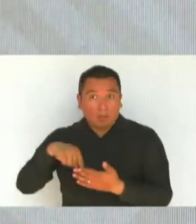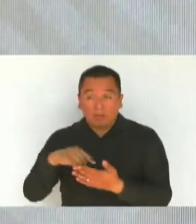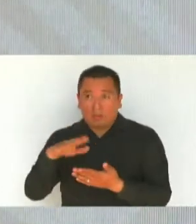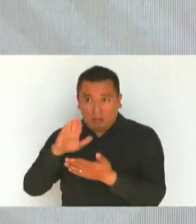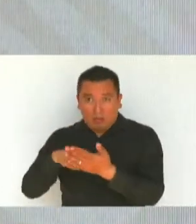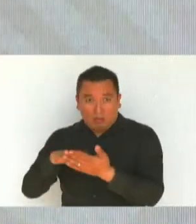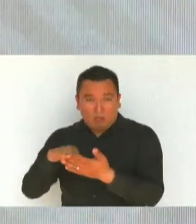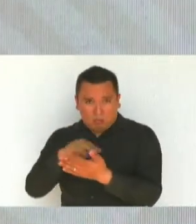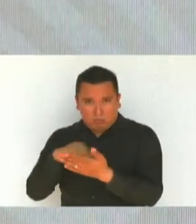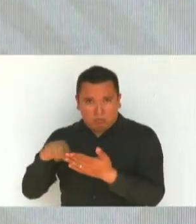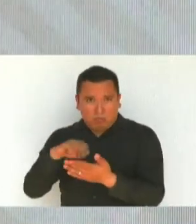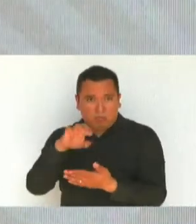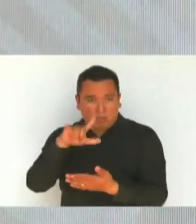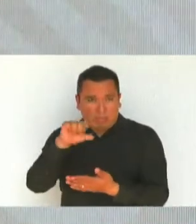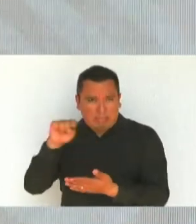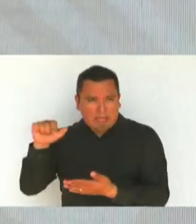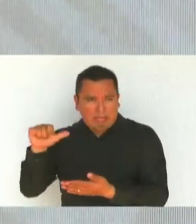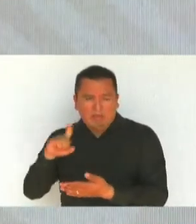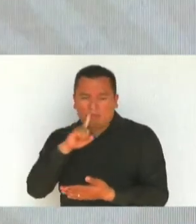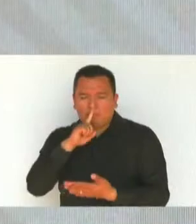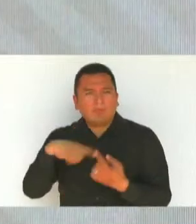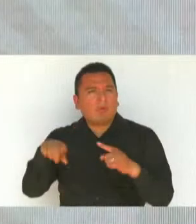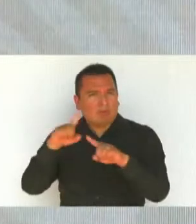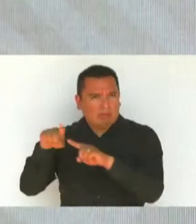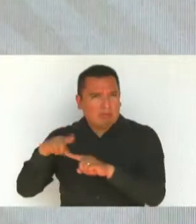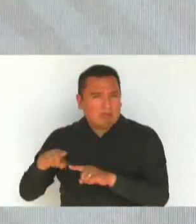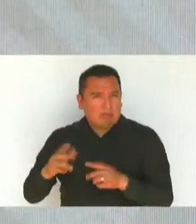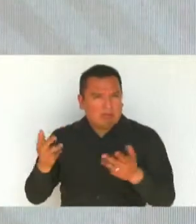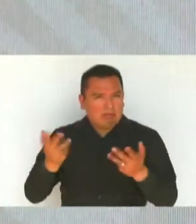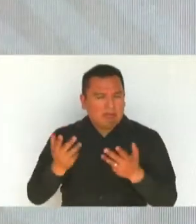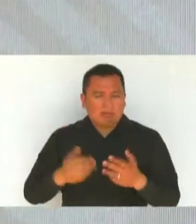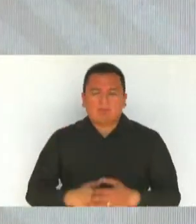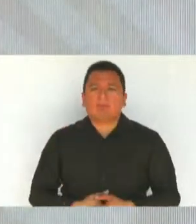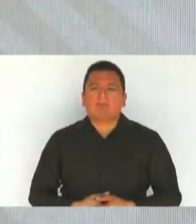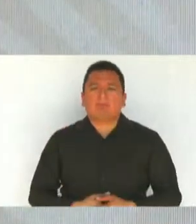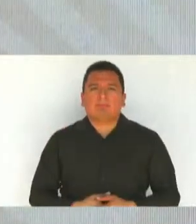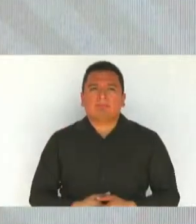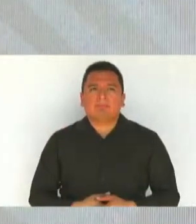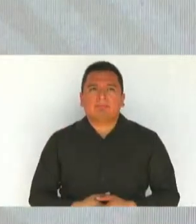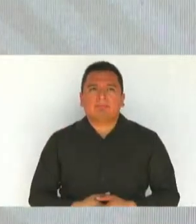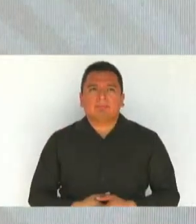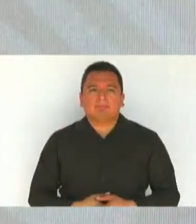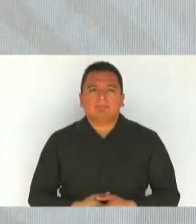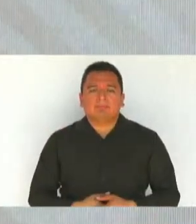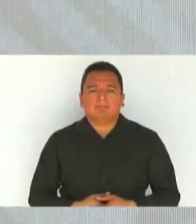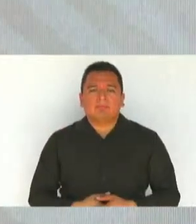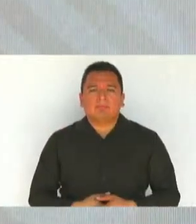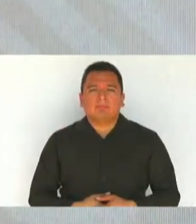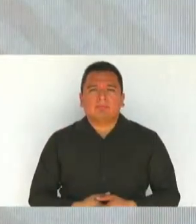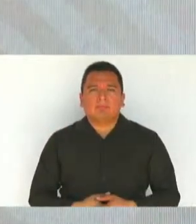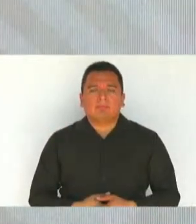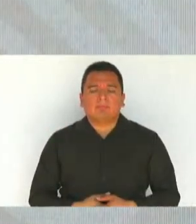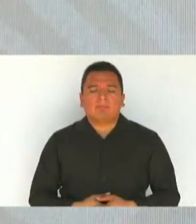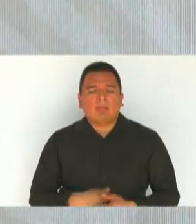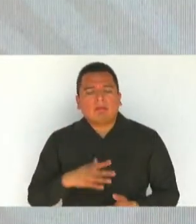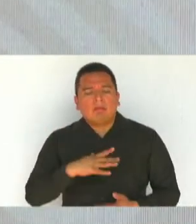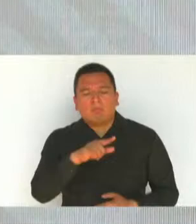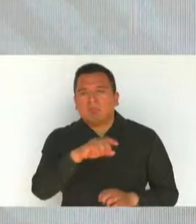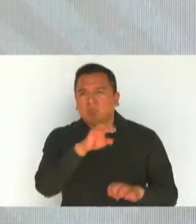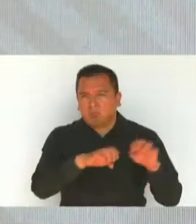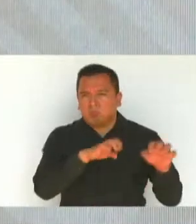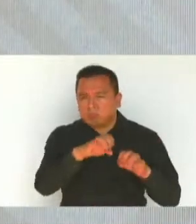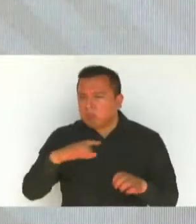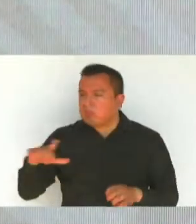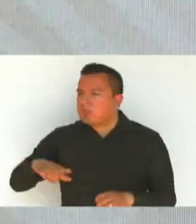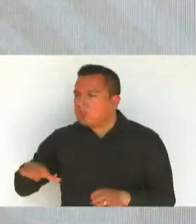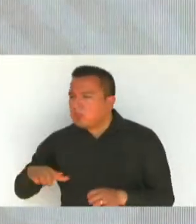ELSA, sino en todas las acciones que se emprendan de manera coordinada. Los órdenes de gobierno, la iniciativa privada y